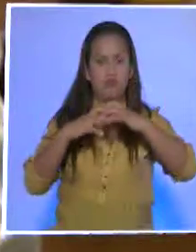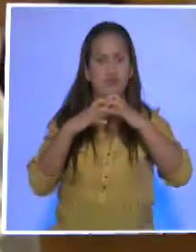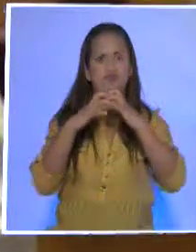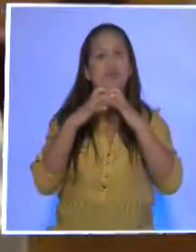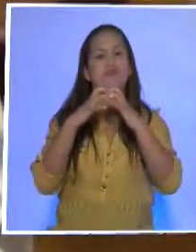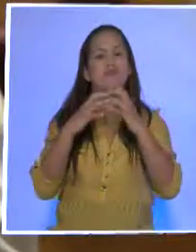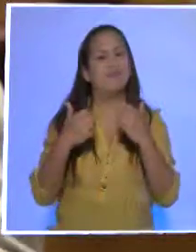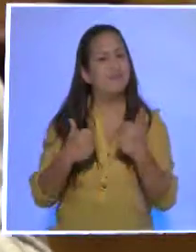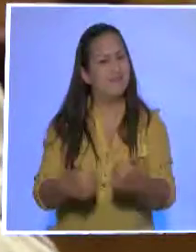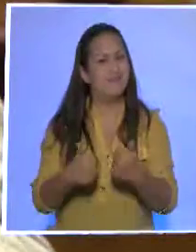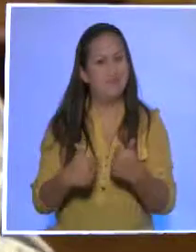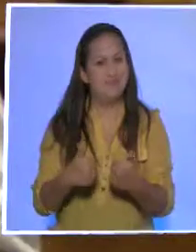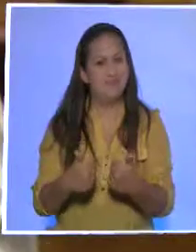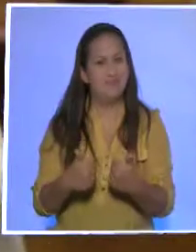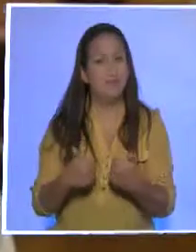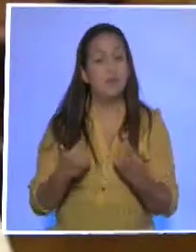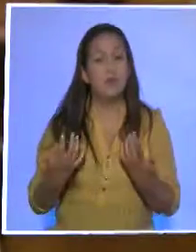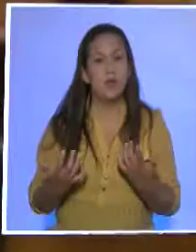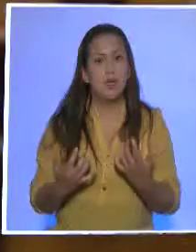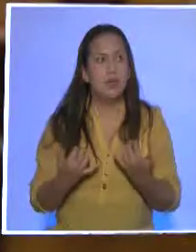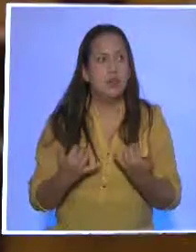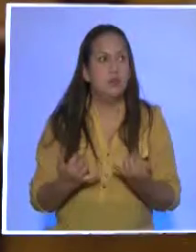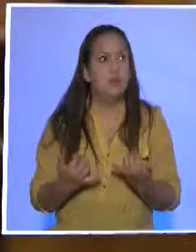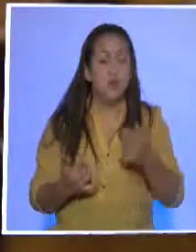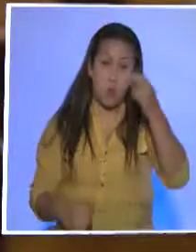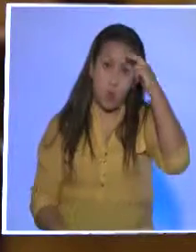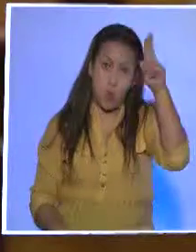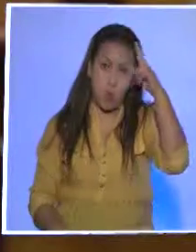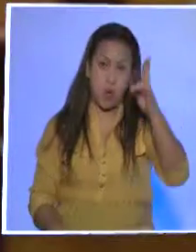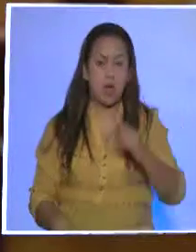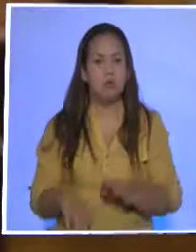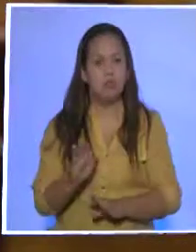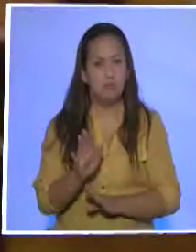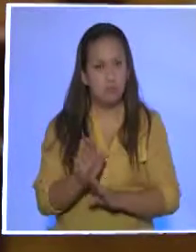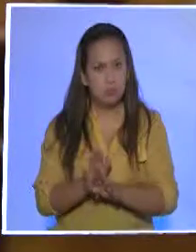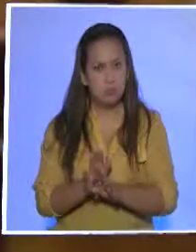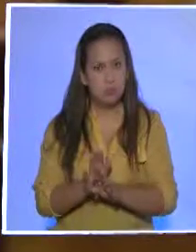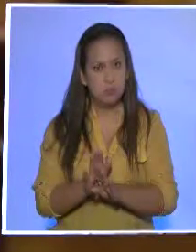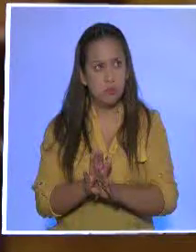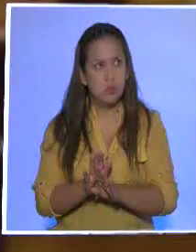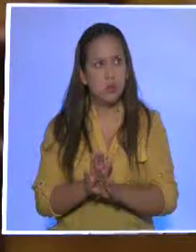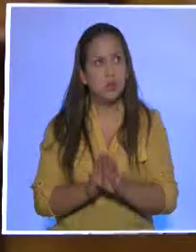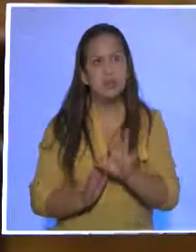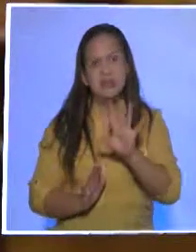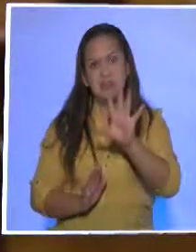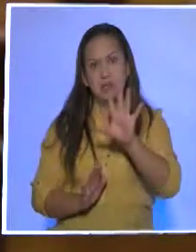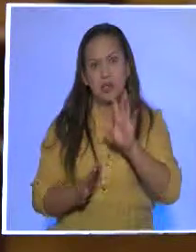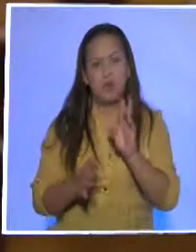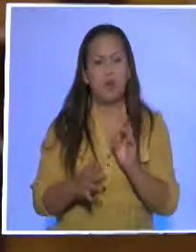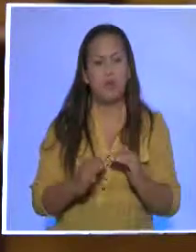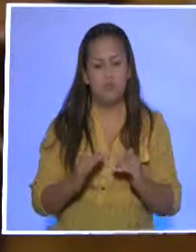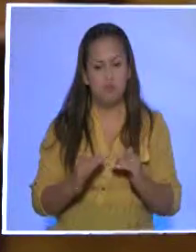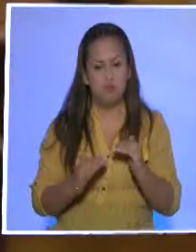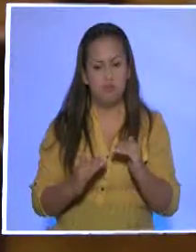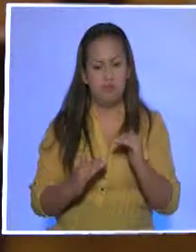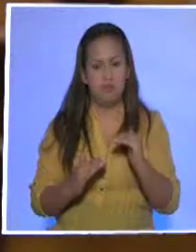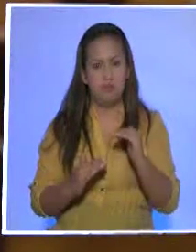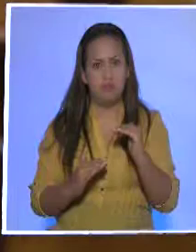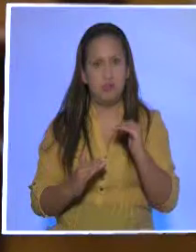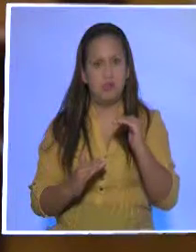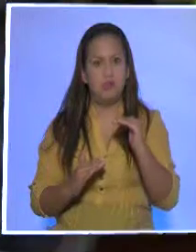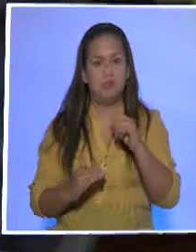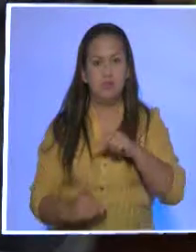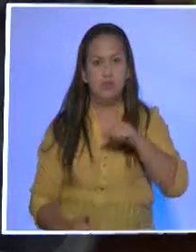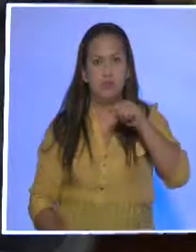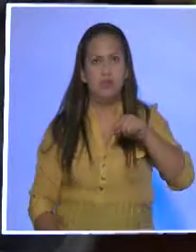estancamiento pero uruguay ha crecido de forma sustantiva a 5 puntos el punto de vista